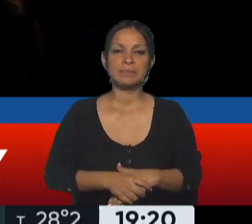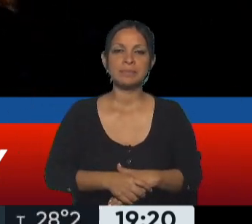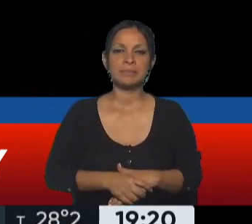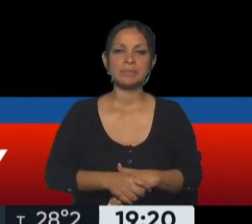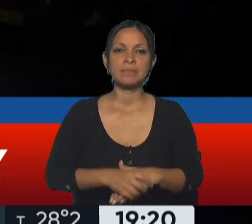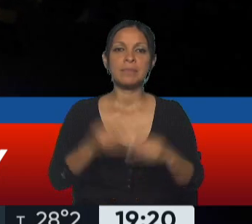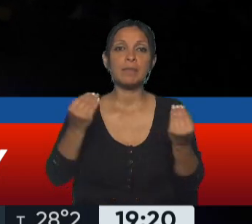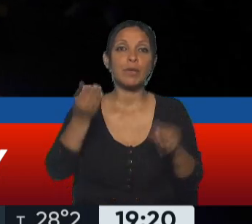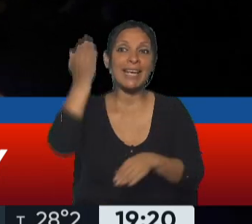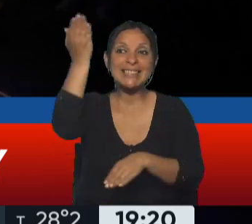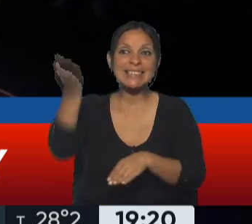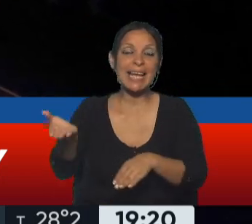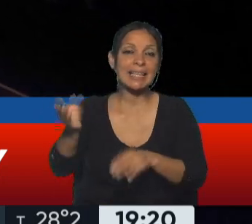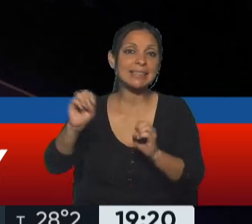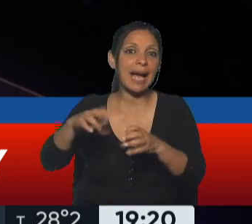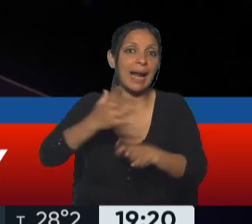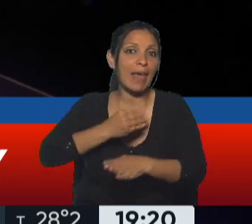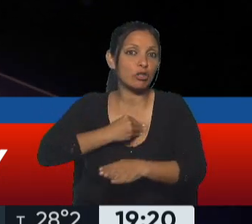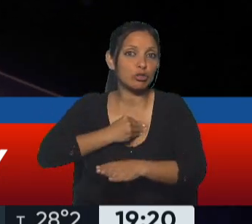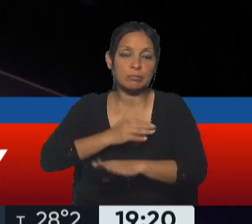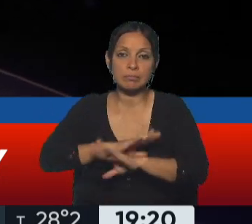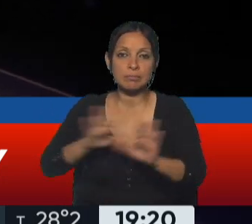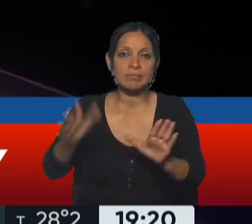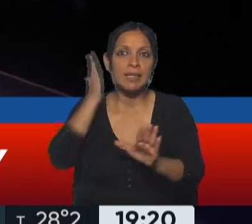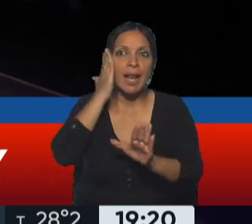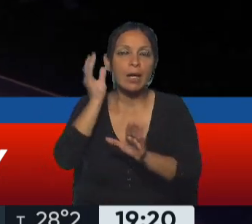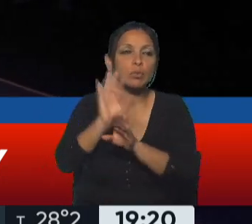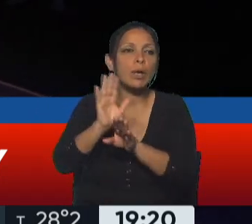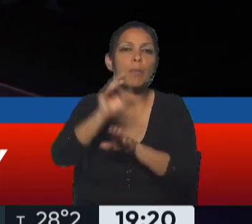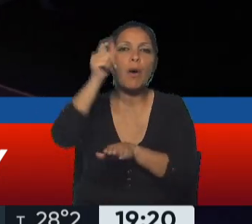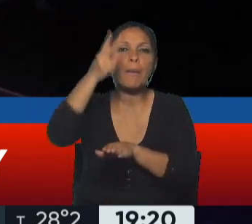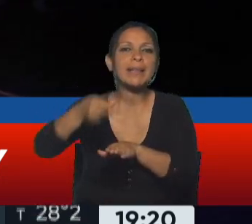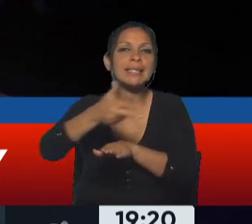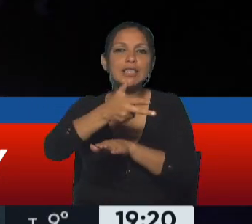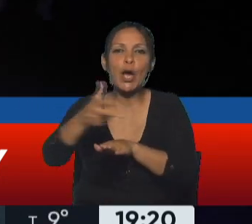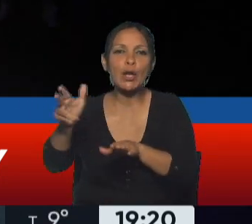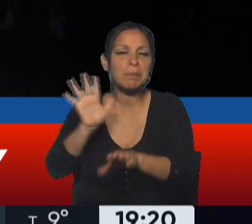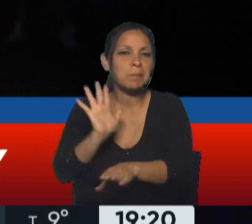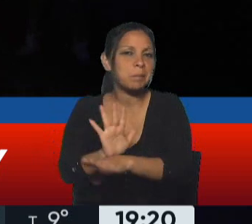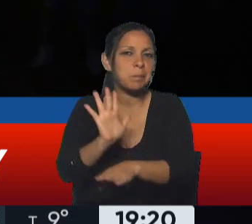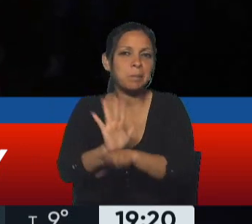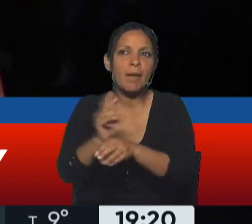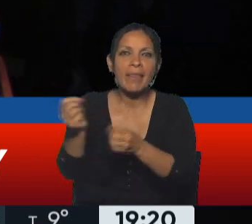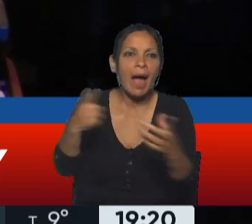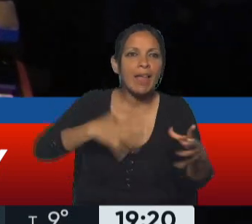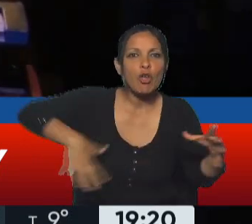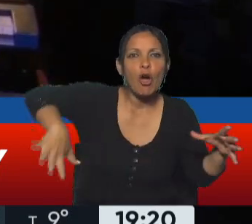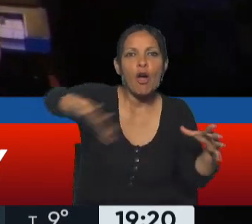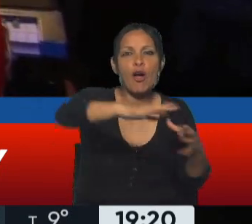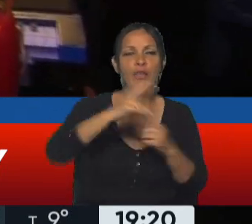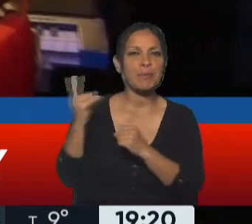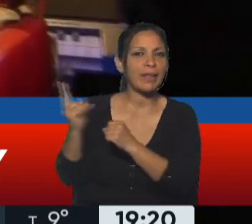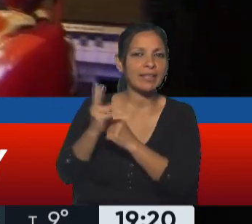estos seres sagrados de nuestra cultura son bendición, son protección,